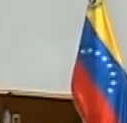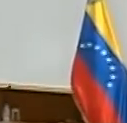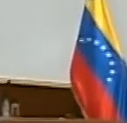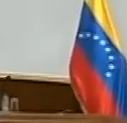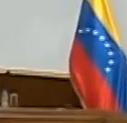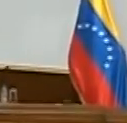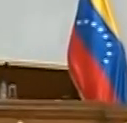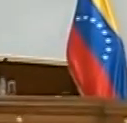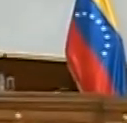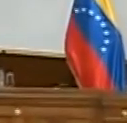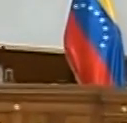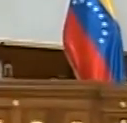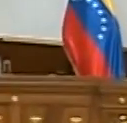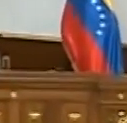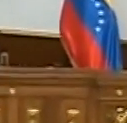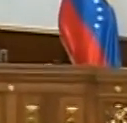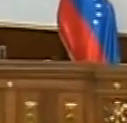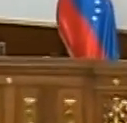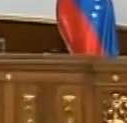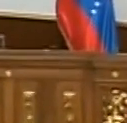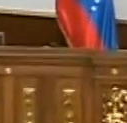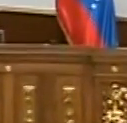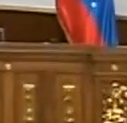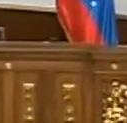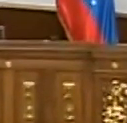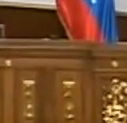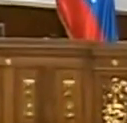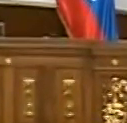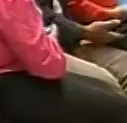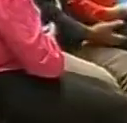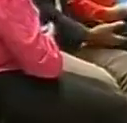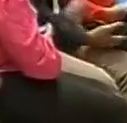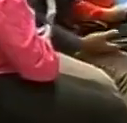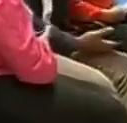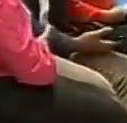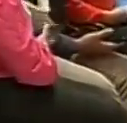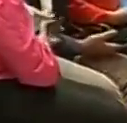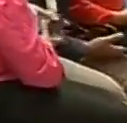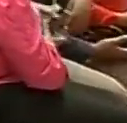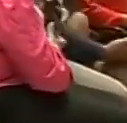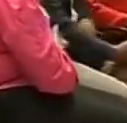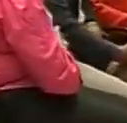título del decreto constituyente. Aprobado.